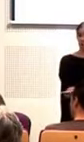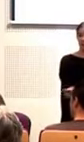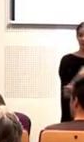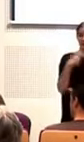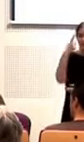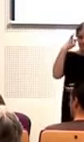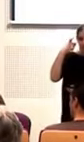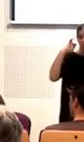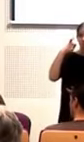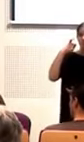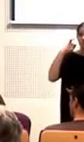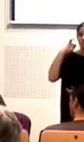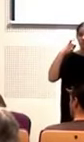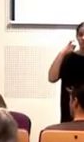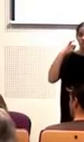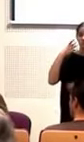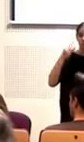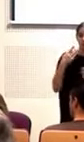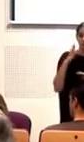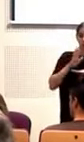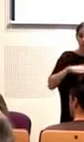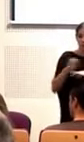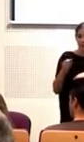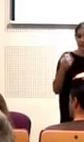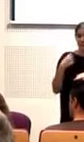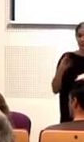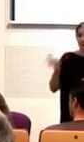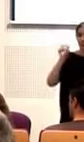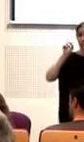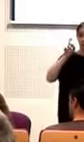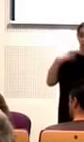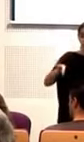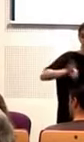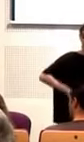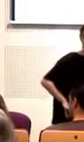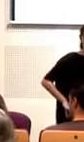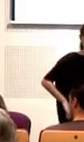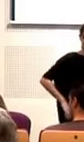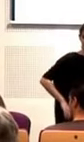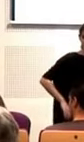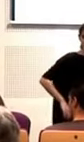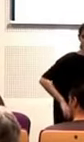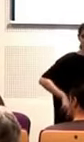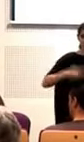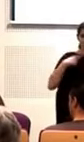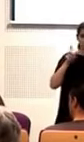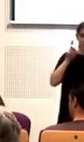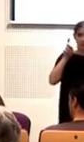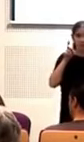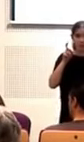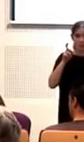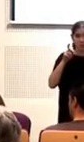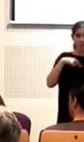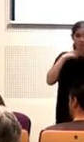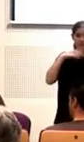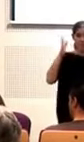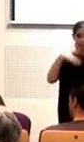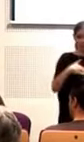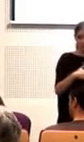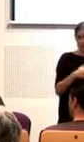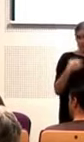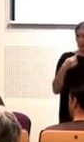creo que mucha de la culpa ha sido de que los profesionales no hemos estado suficientemente formados. A mí lo que me da pena